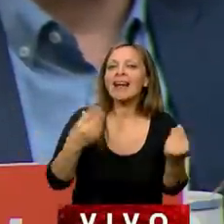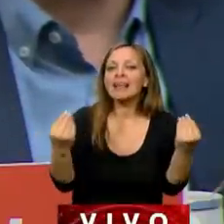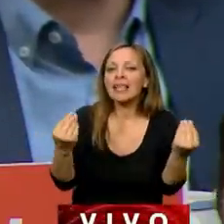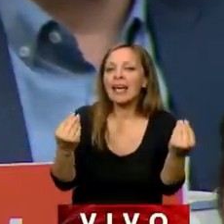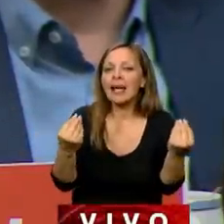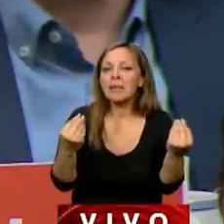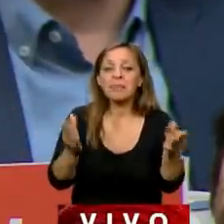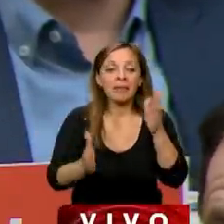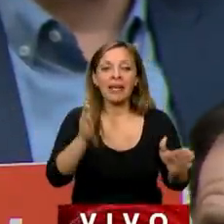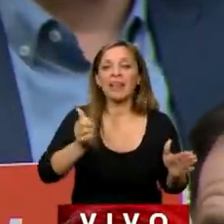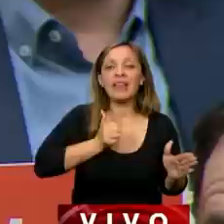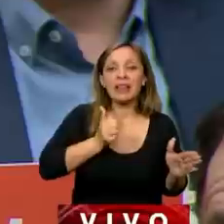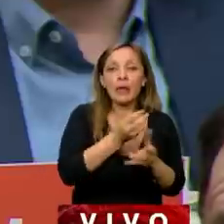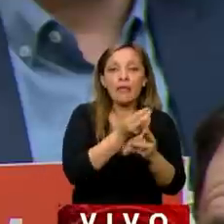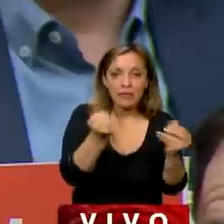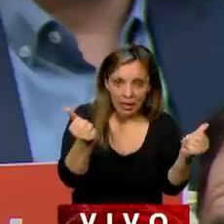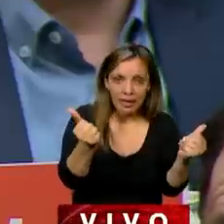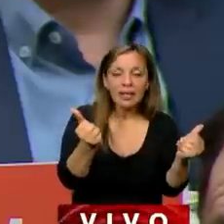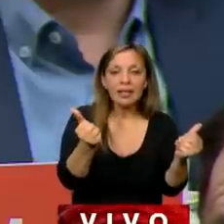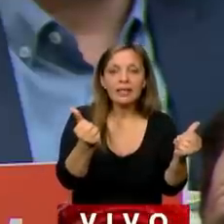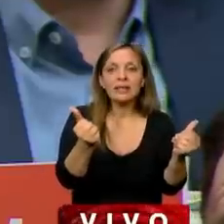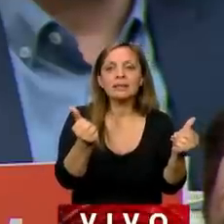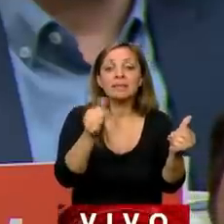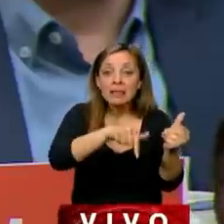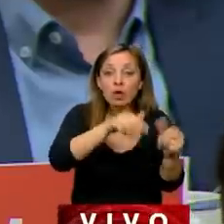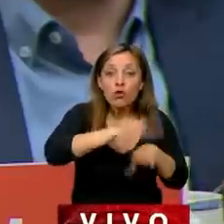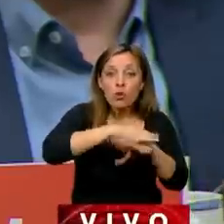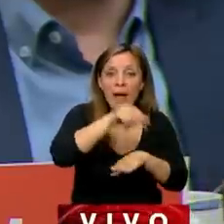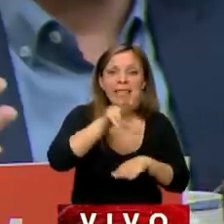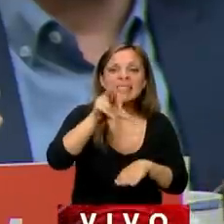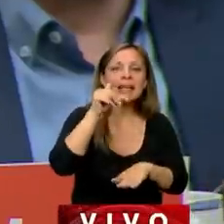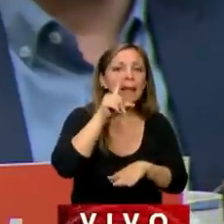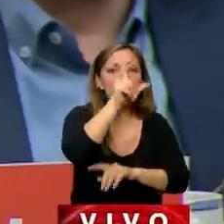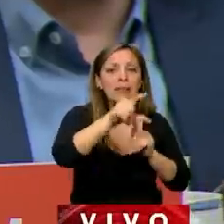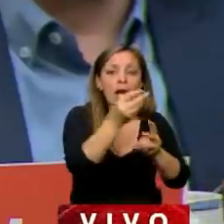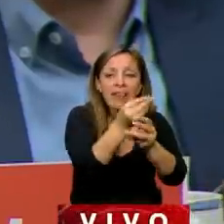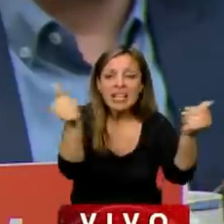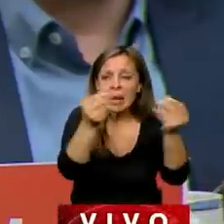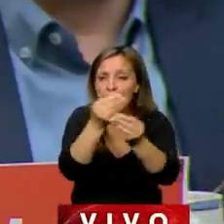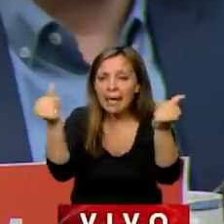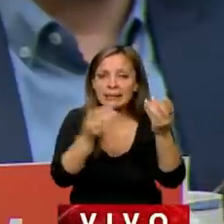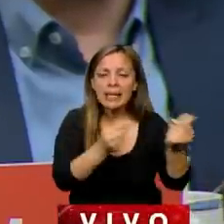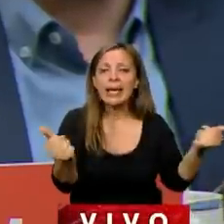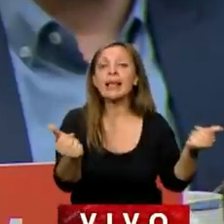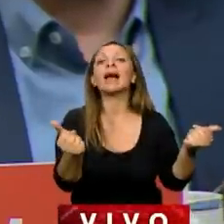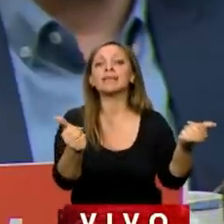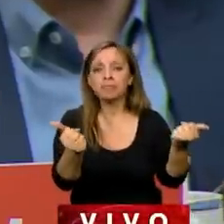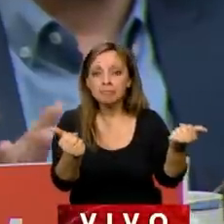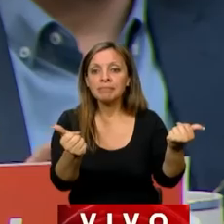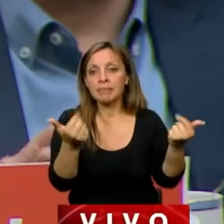terminó una dictadura que desapareció 30.000 personas, ¿no? Y por lo